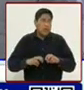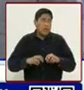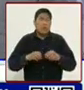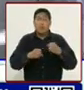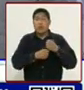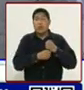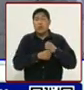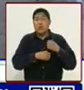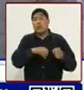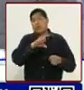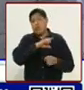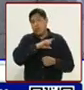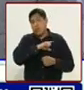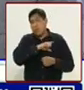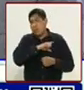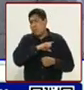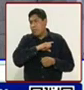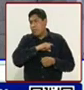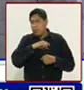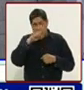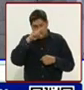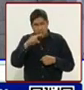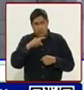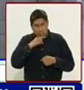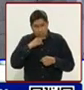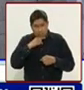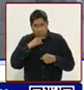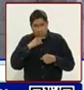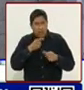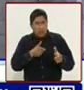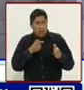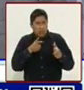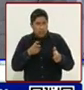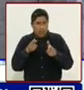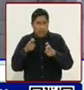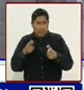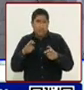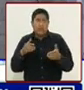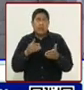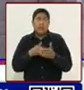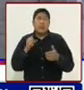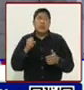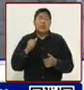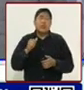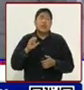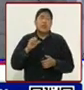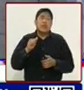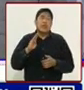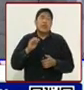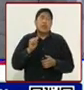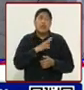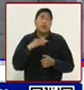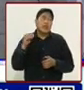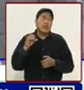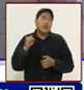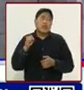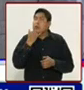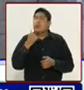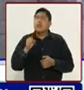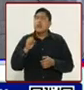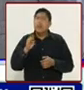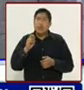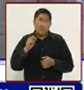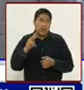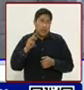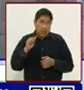los militares y policías que han tenido intervención directa en las masacres de Sacaba y Sencata. Estamos hablando de personas que han